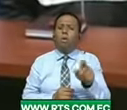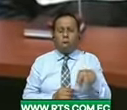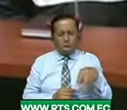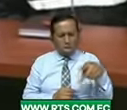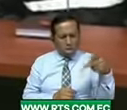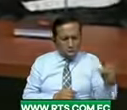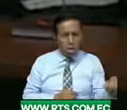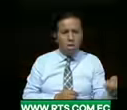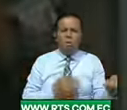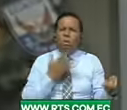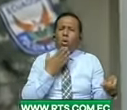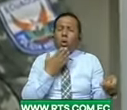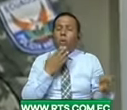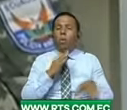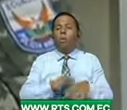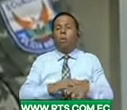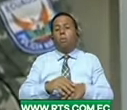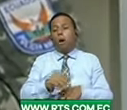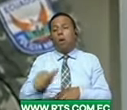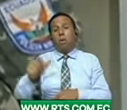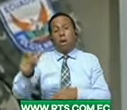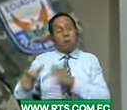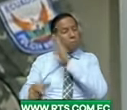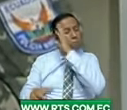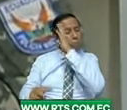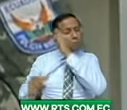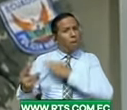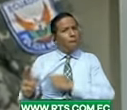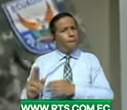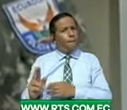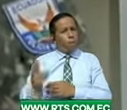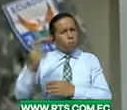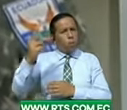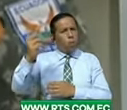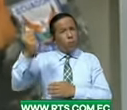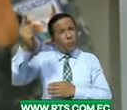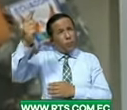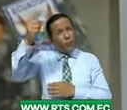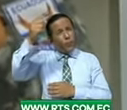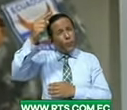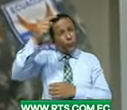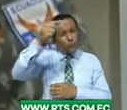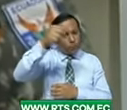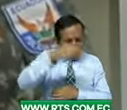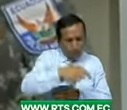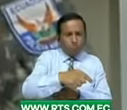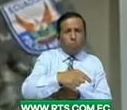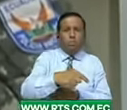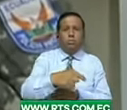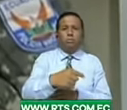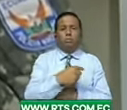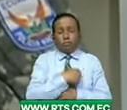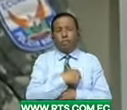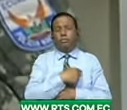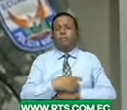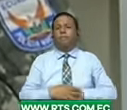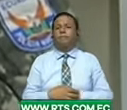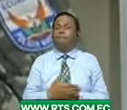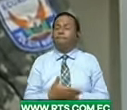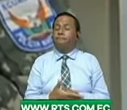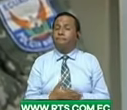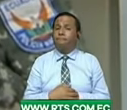una bala perdida. Disparos aparentemente no salieron de ahí de ese pabellón. Estaba en el patio y le ingresó